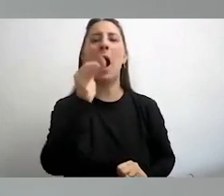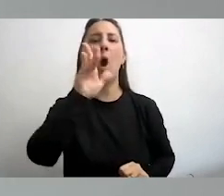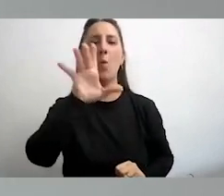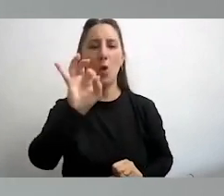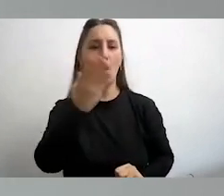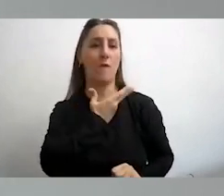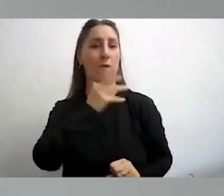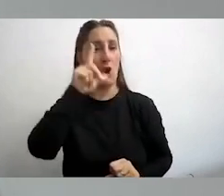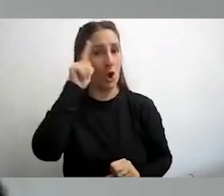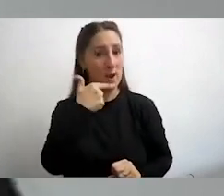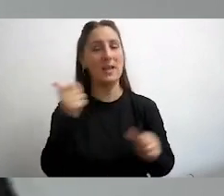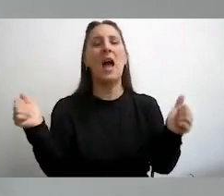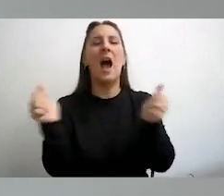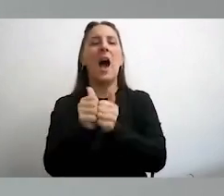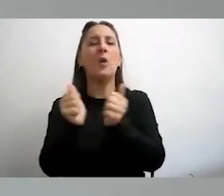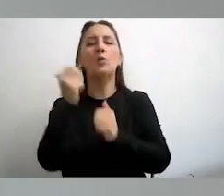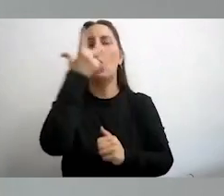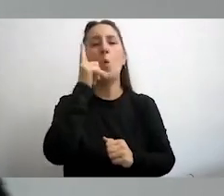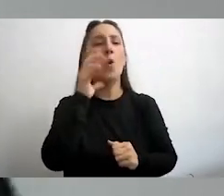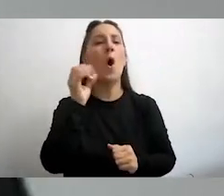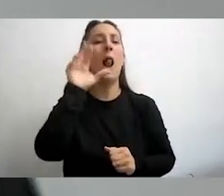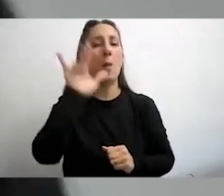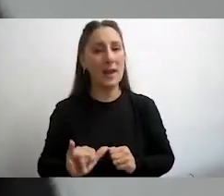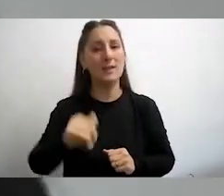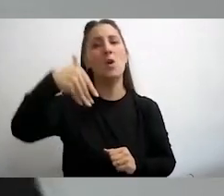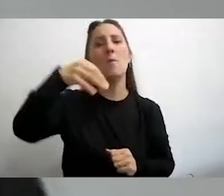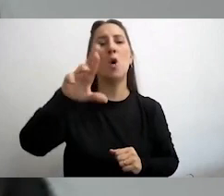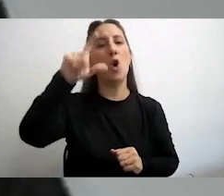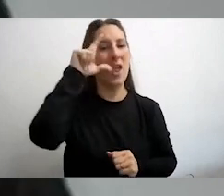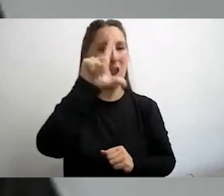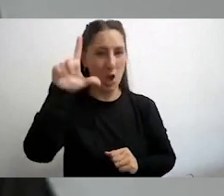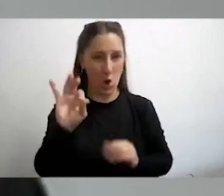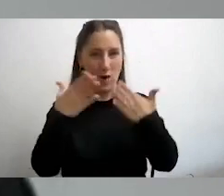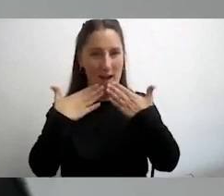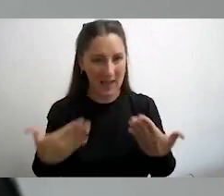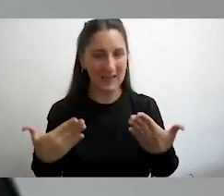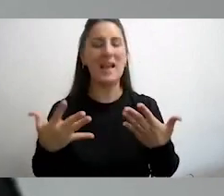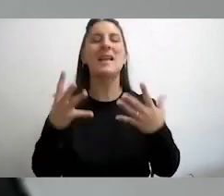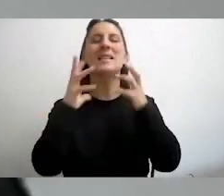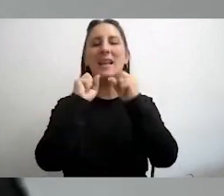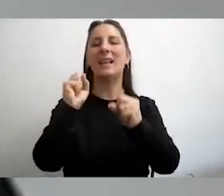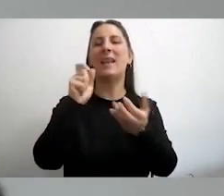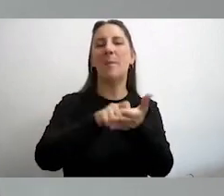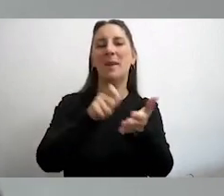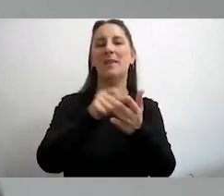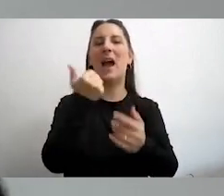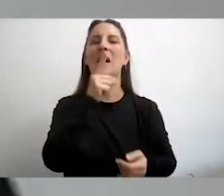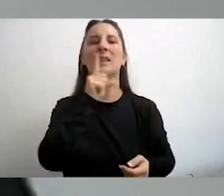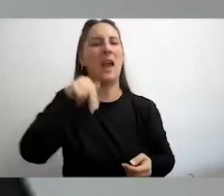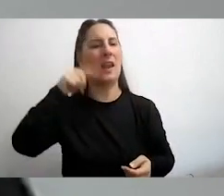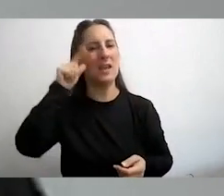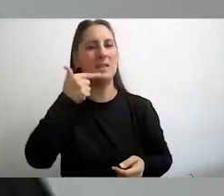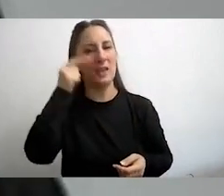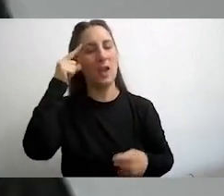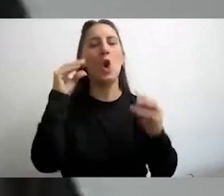agradecerle también a su adjunto Hugo Álvarez, al secretario de Finanzas Fabián Borelo, a la secretaria de prensa Lorena Tianese, a mis